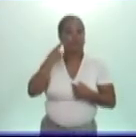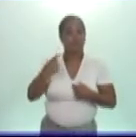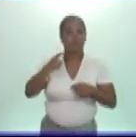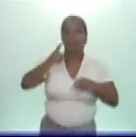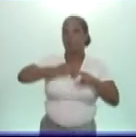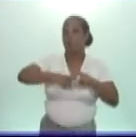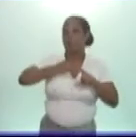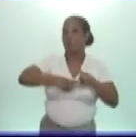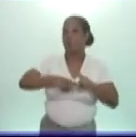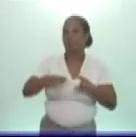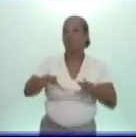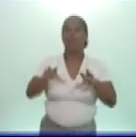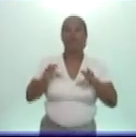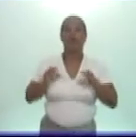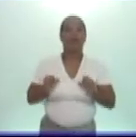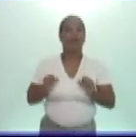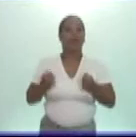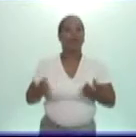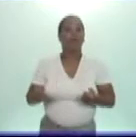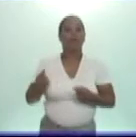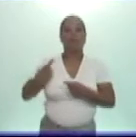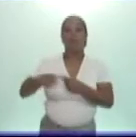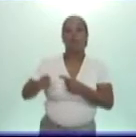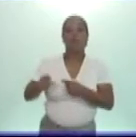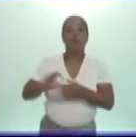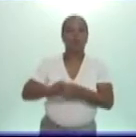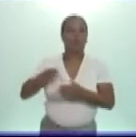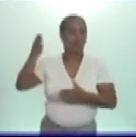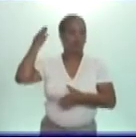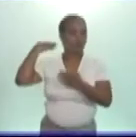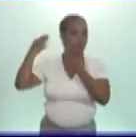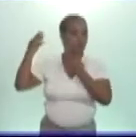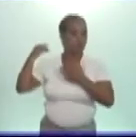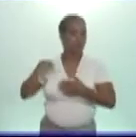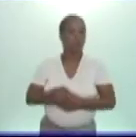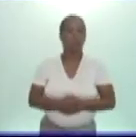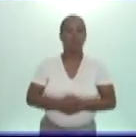hemos adquirido en el grado y en los anteriores y que debemos